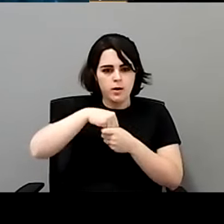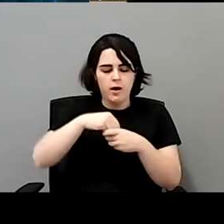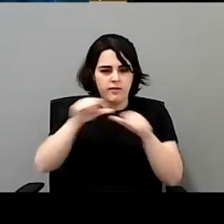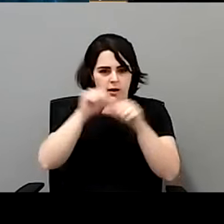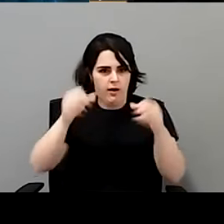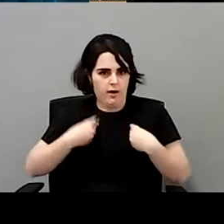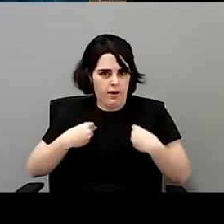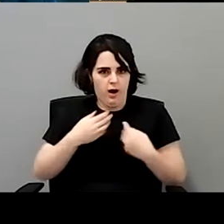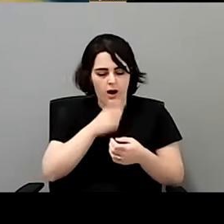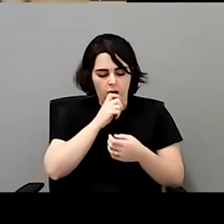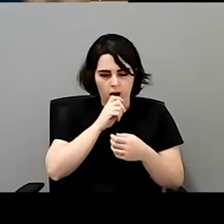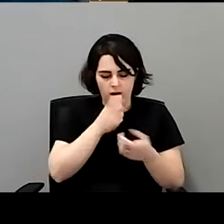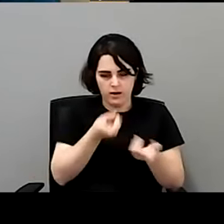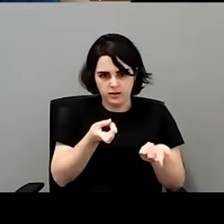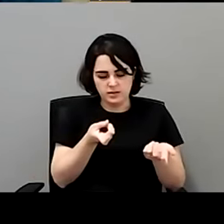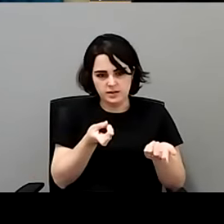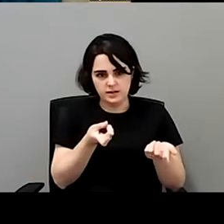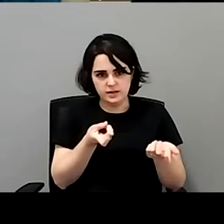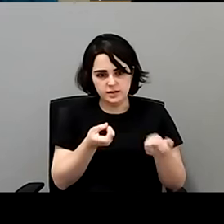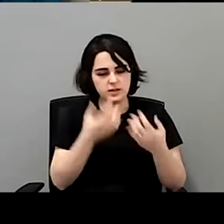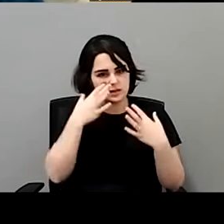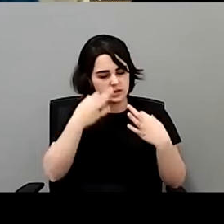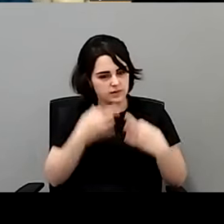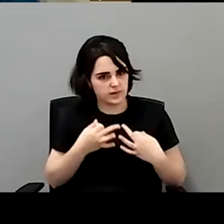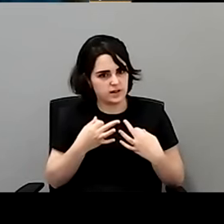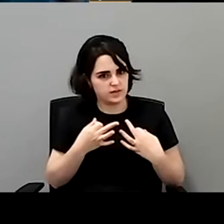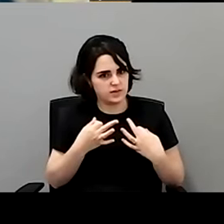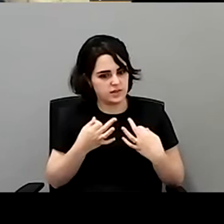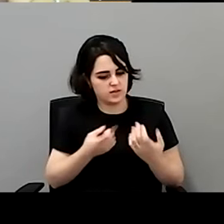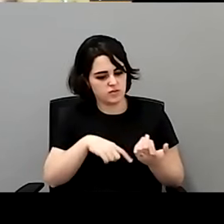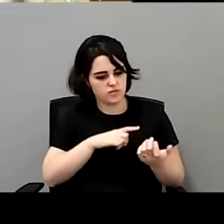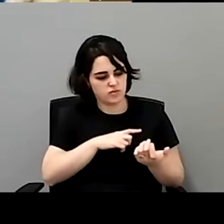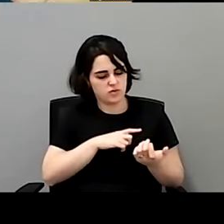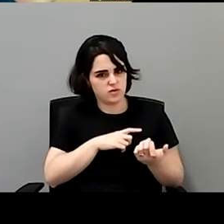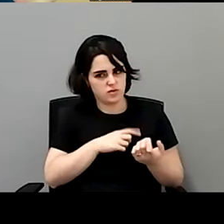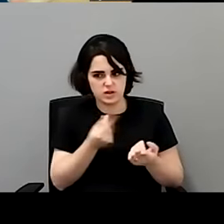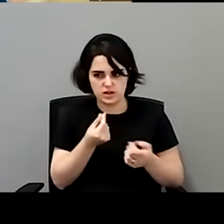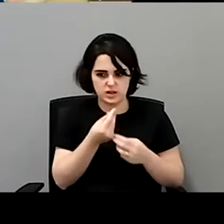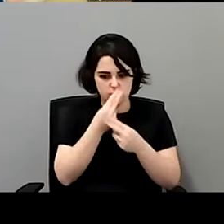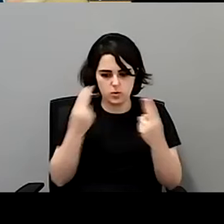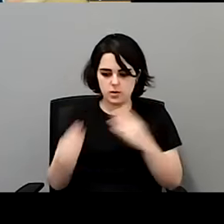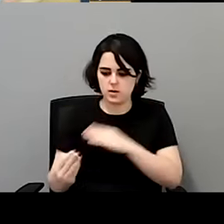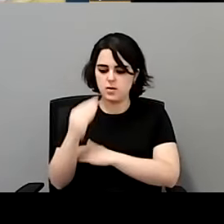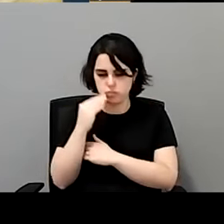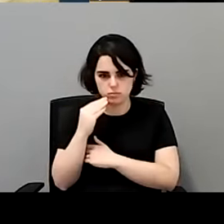vivir? Es verdad que cobramos dinero público.